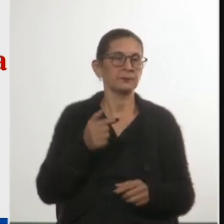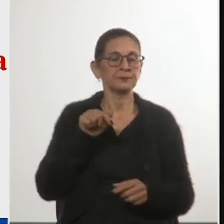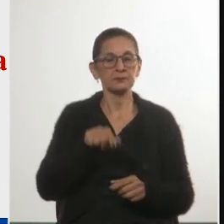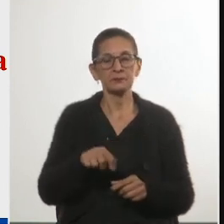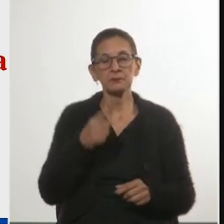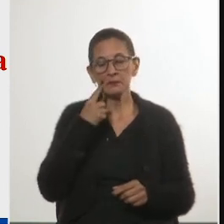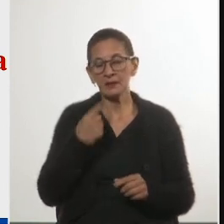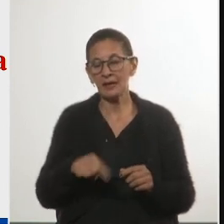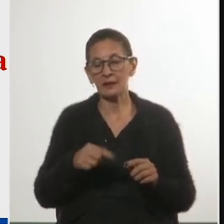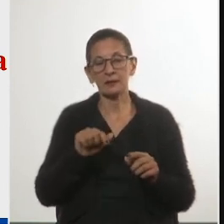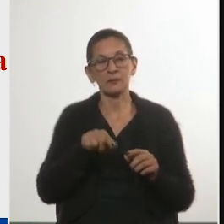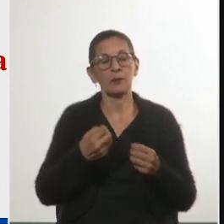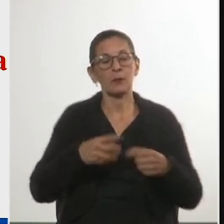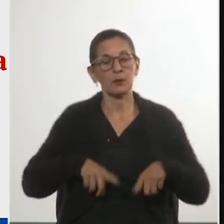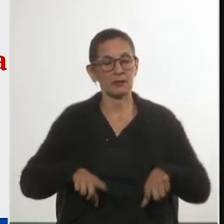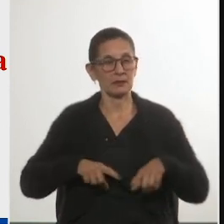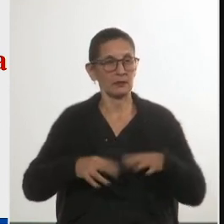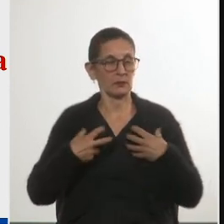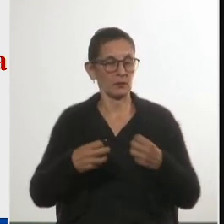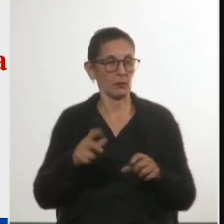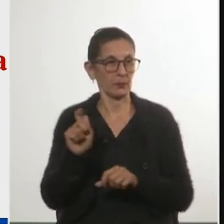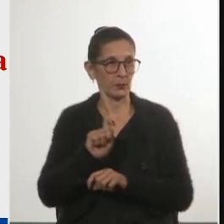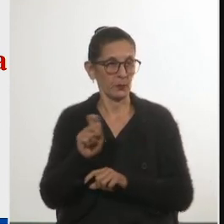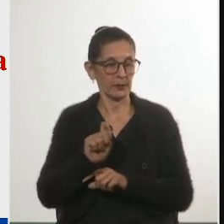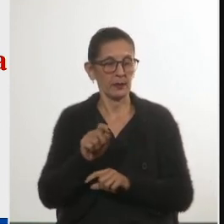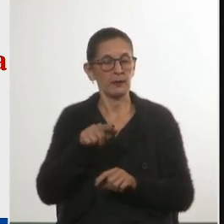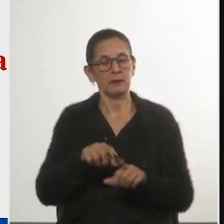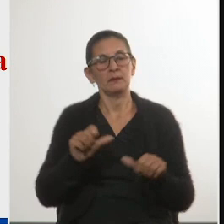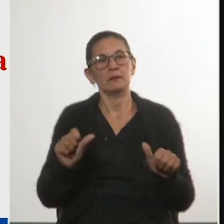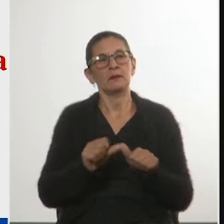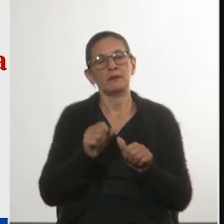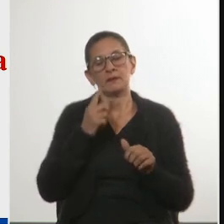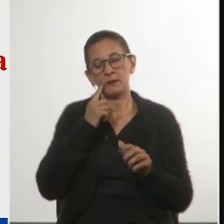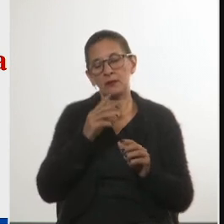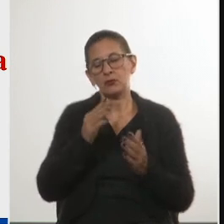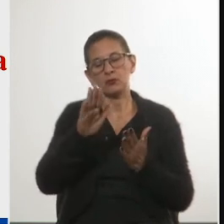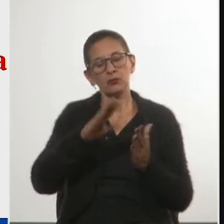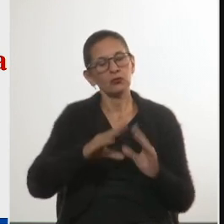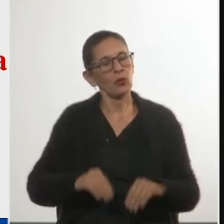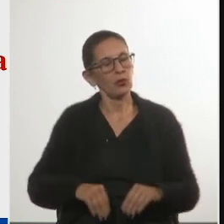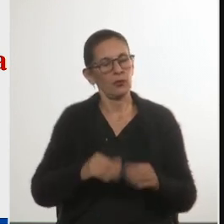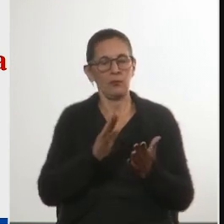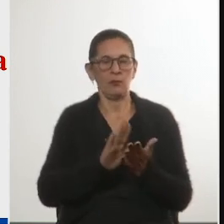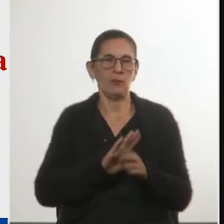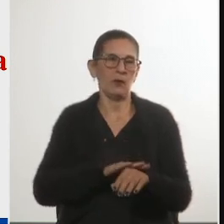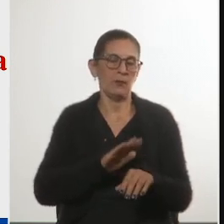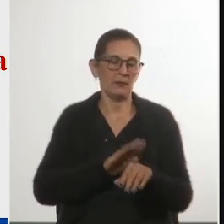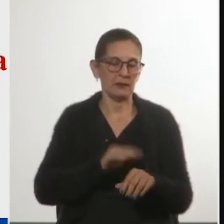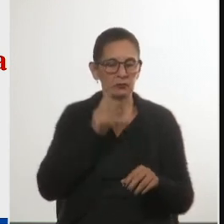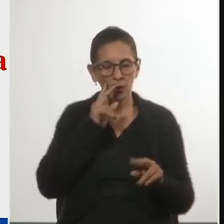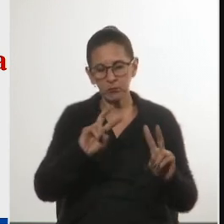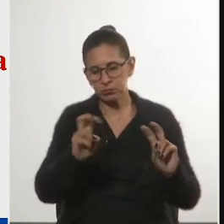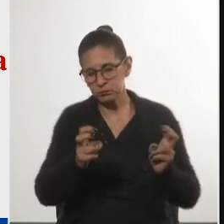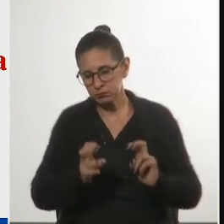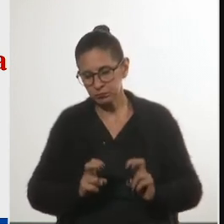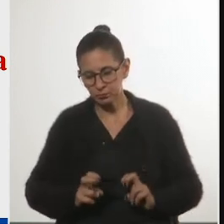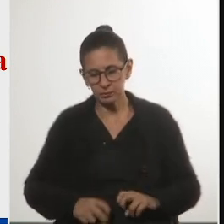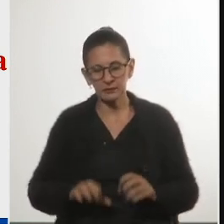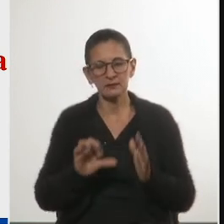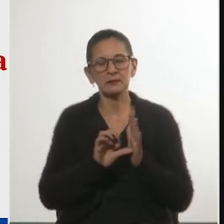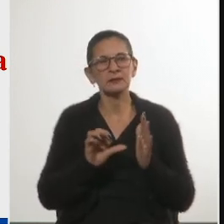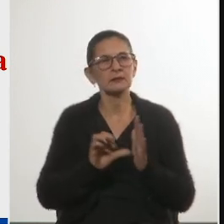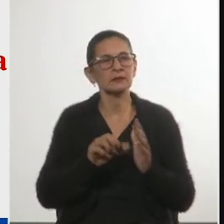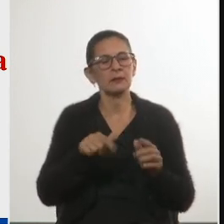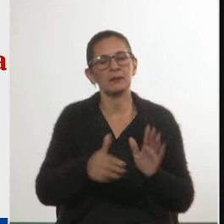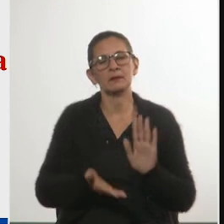La negativa por parte del Ministerio de Salud Pública ha sido acompañada en todo momento de monitoreo regular y sistemático